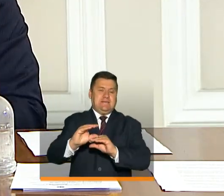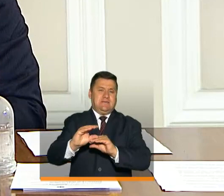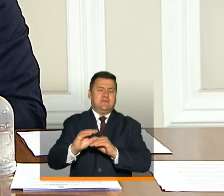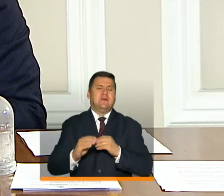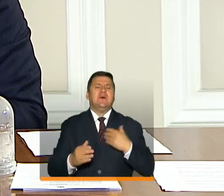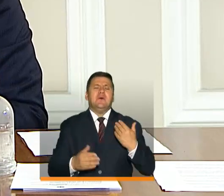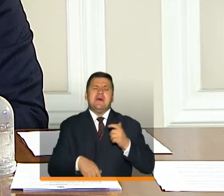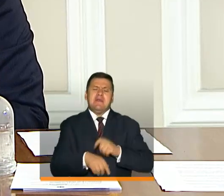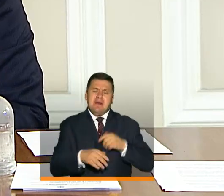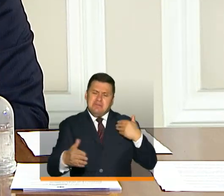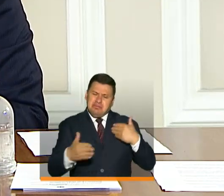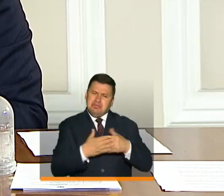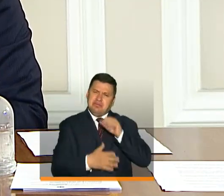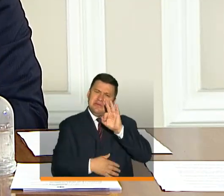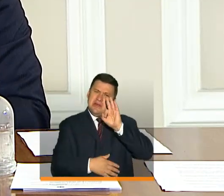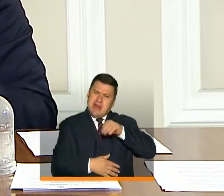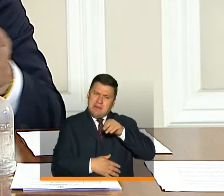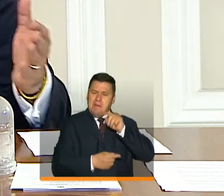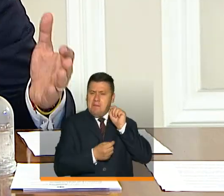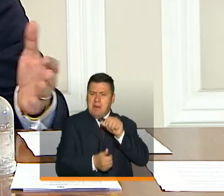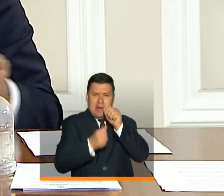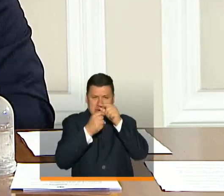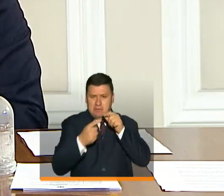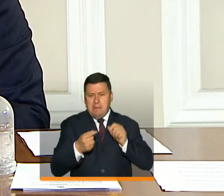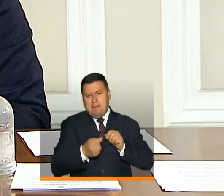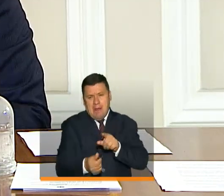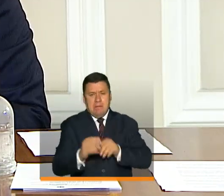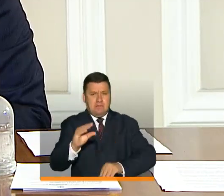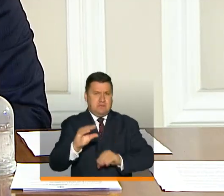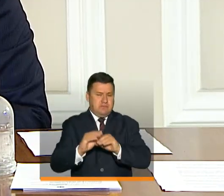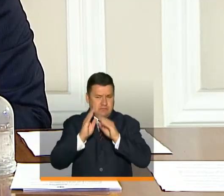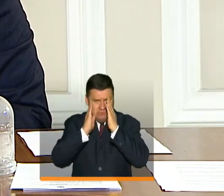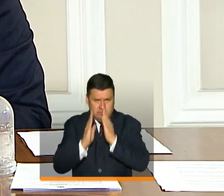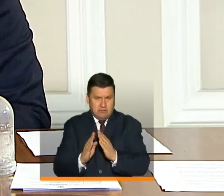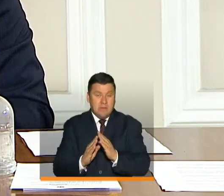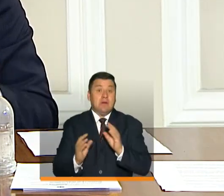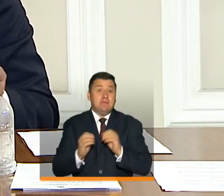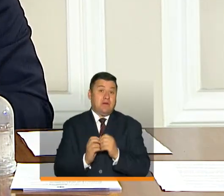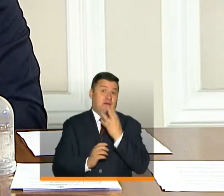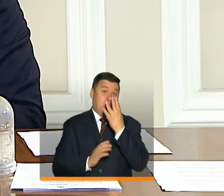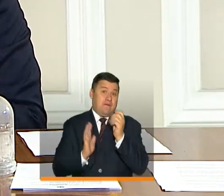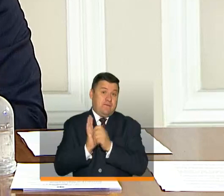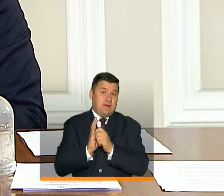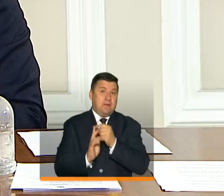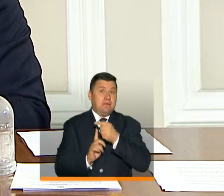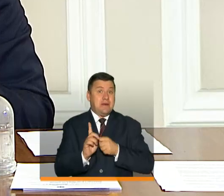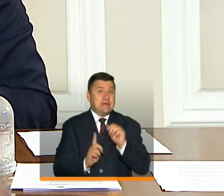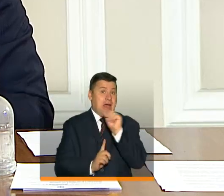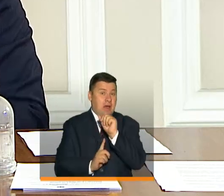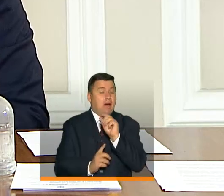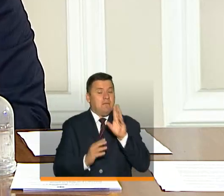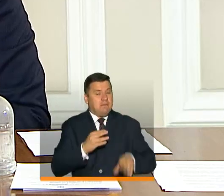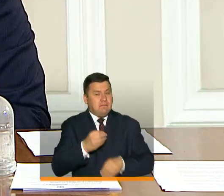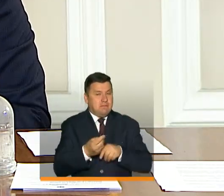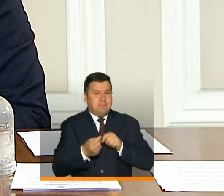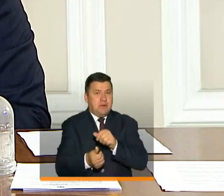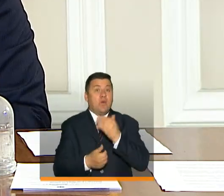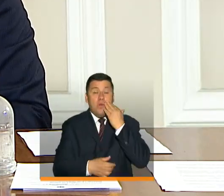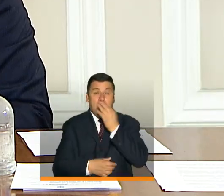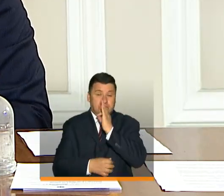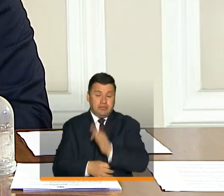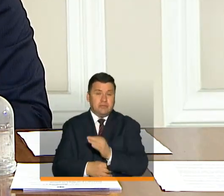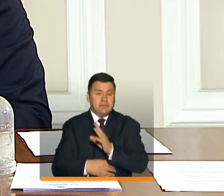los últimos 3 meses. Tiene además, está pendiente el cuarto pago correspondiente al mes de agosto, que lo haremos en